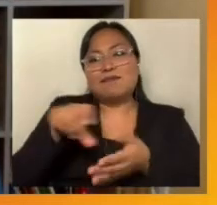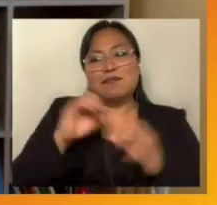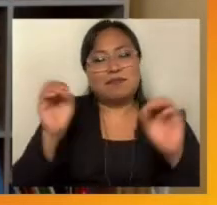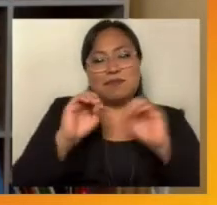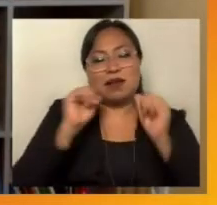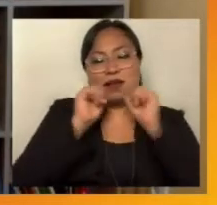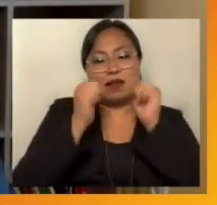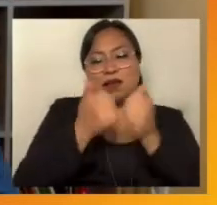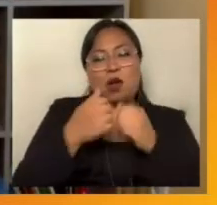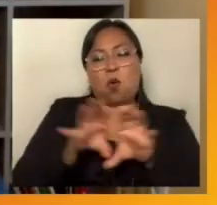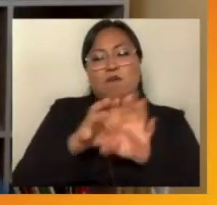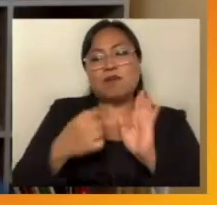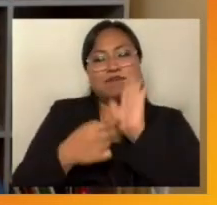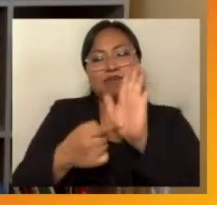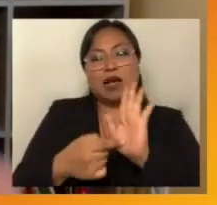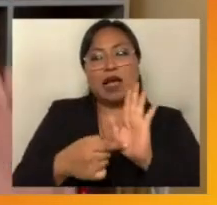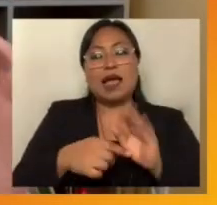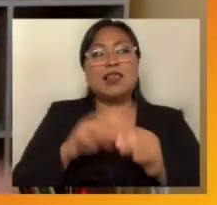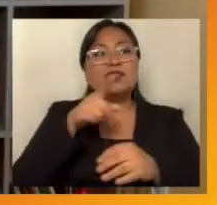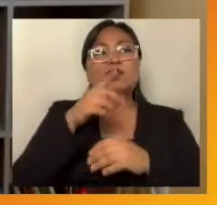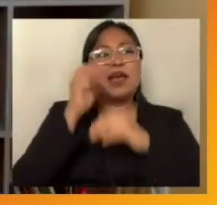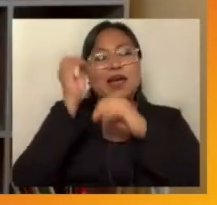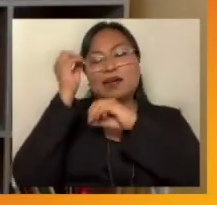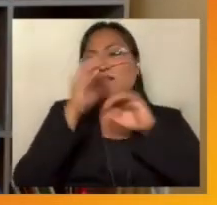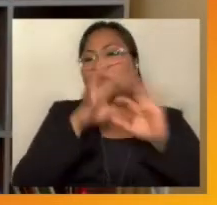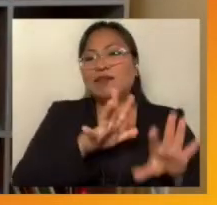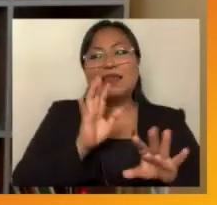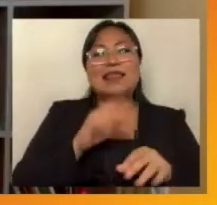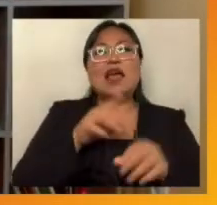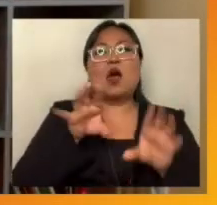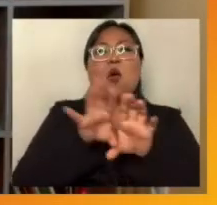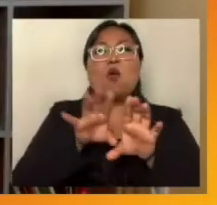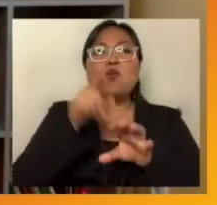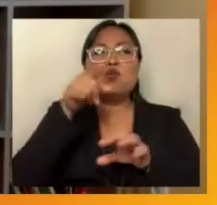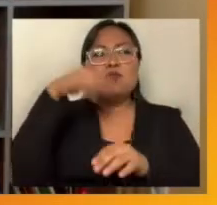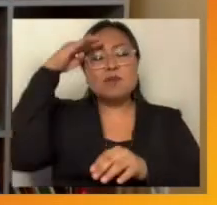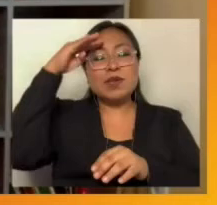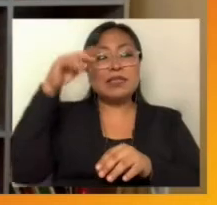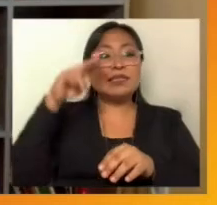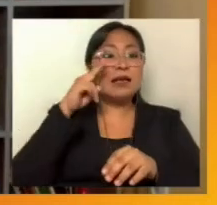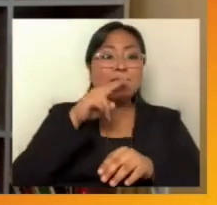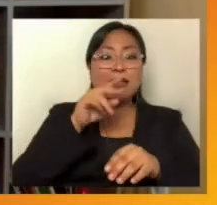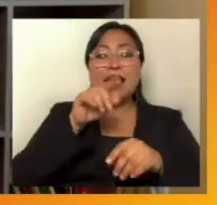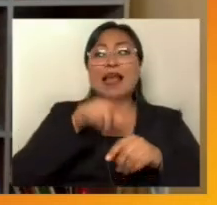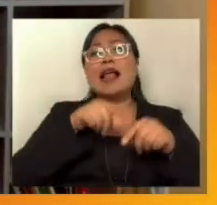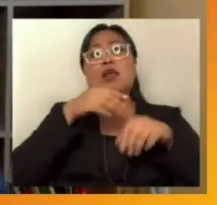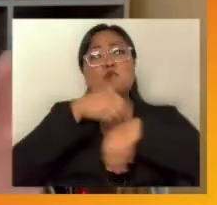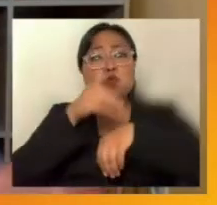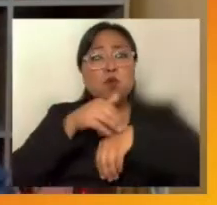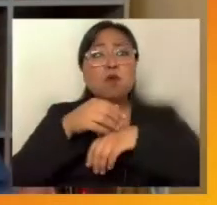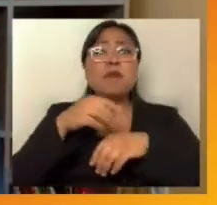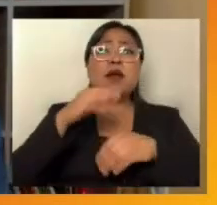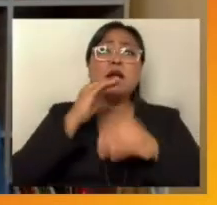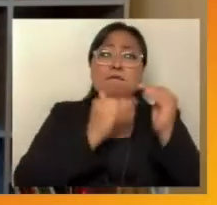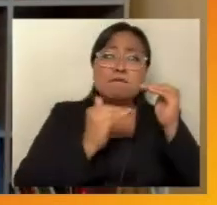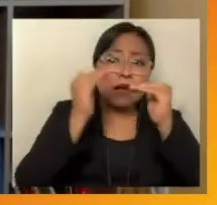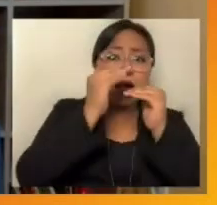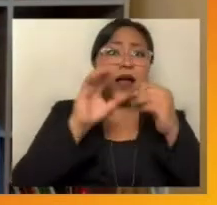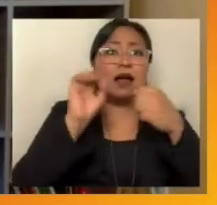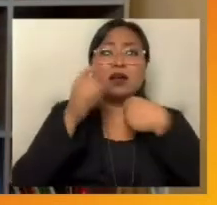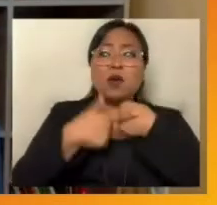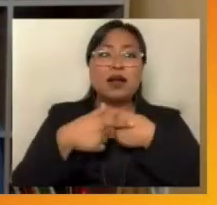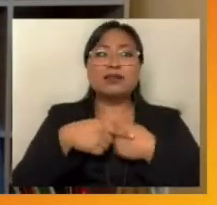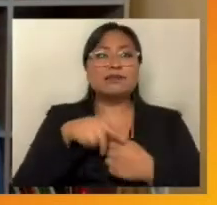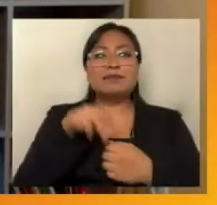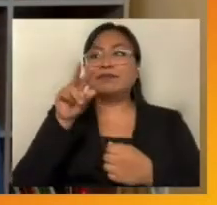cuando publiques contenido de seguir las métricas vanidosas. Ponte tú en la situación